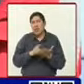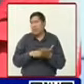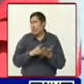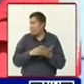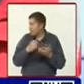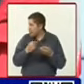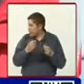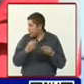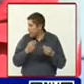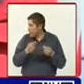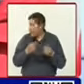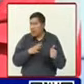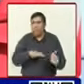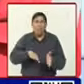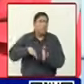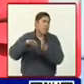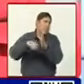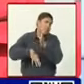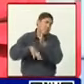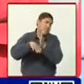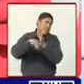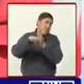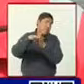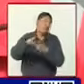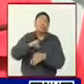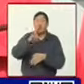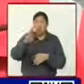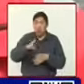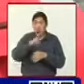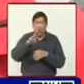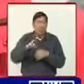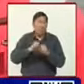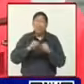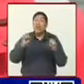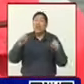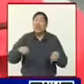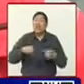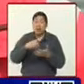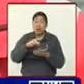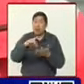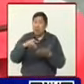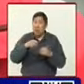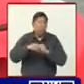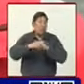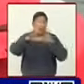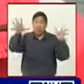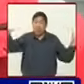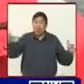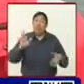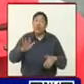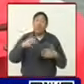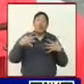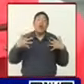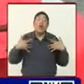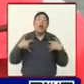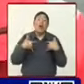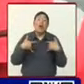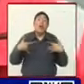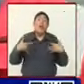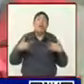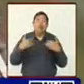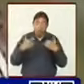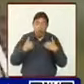esta represa que se utiliza para sistema de riego y para sus animales que tiene